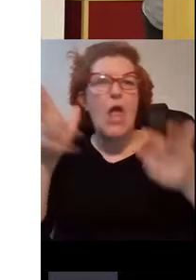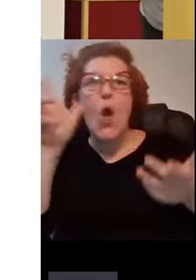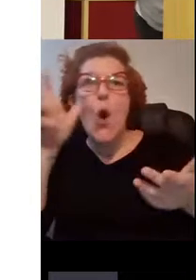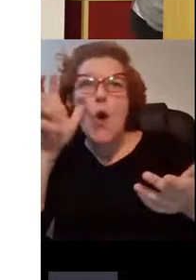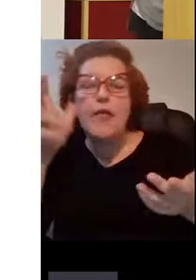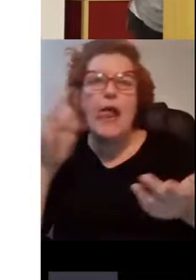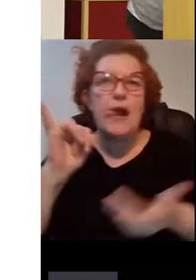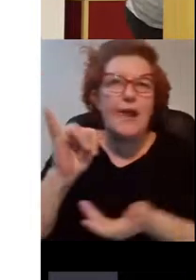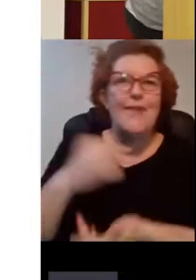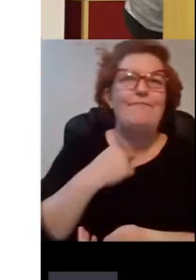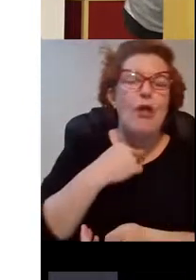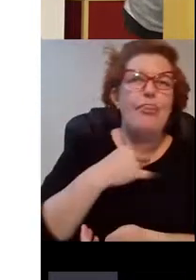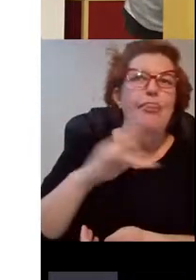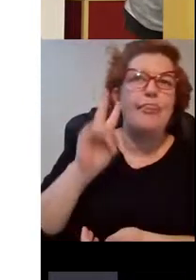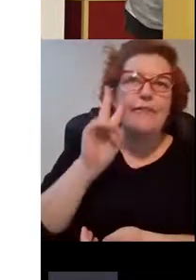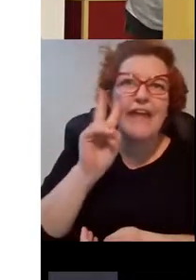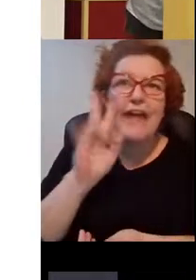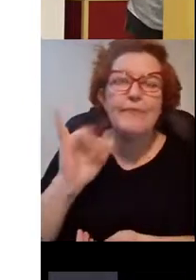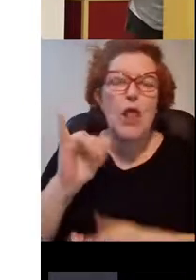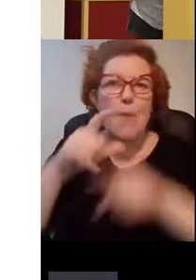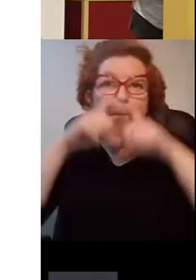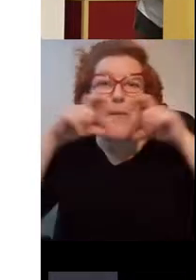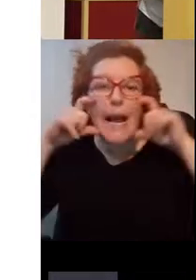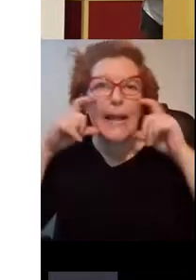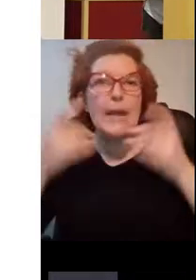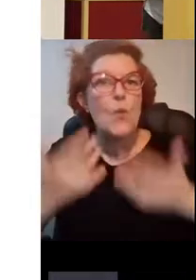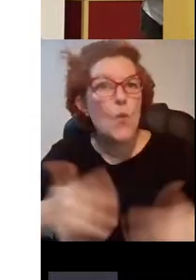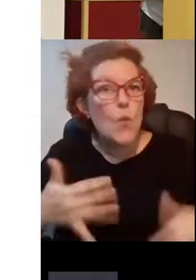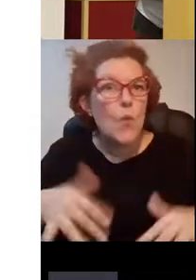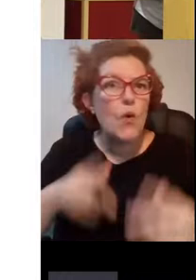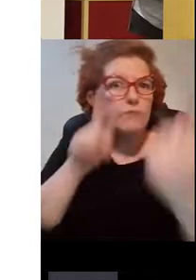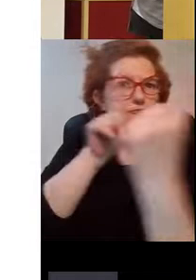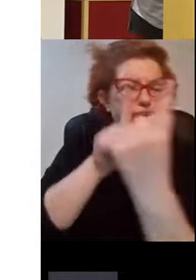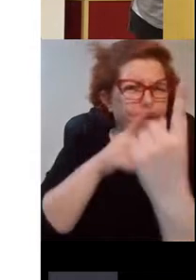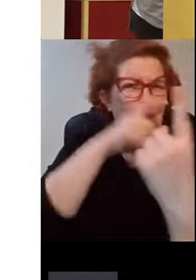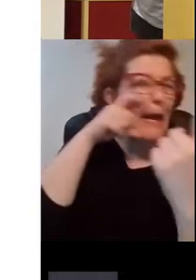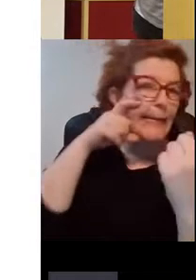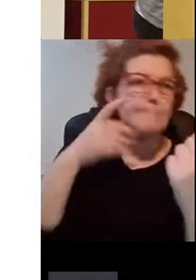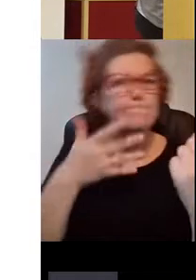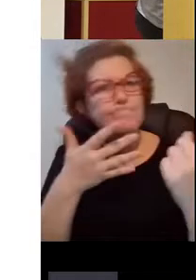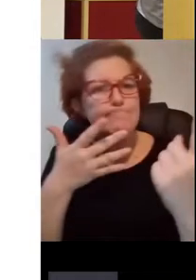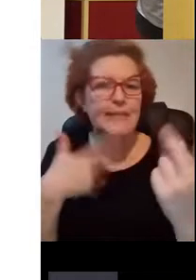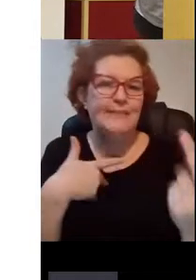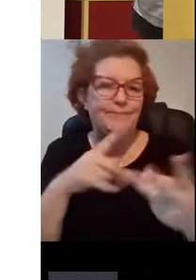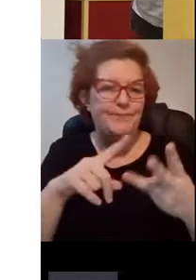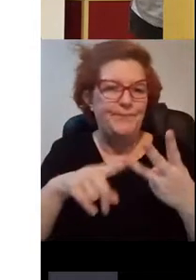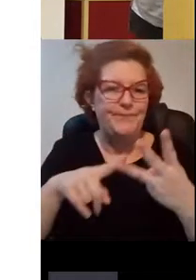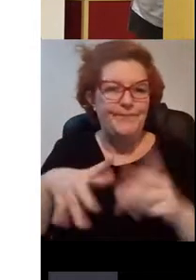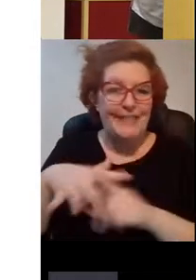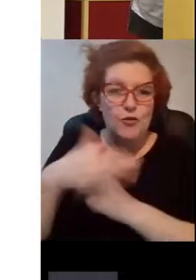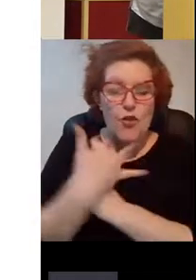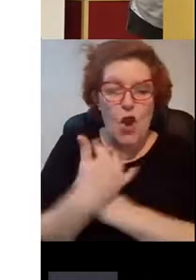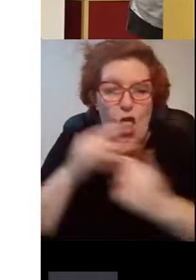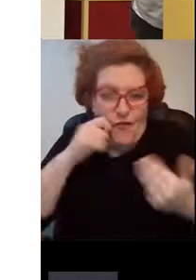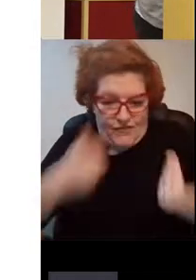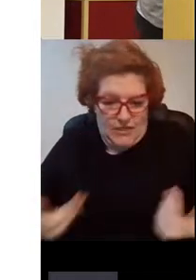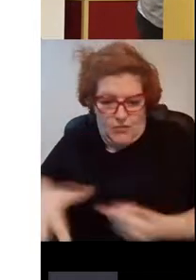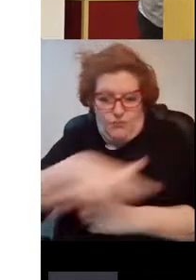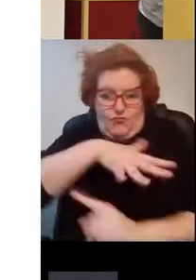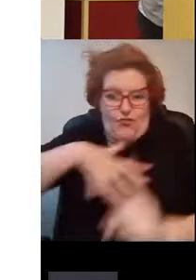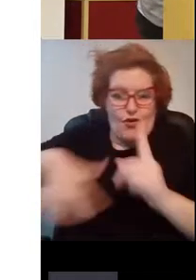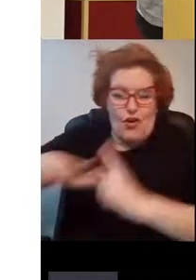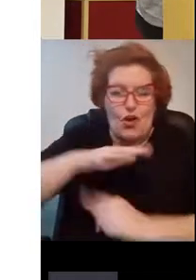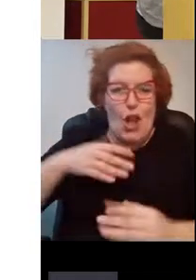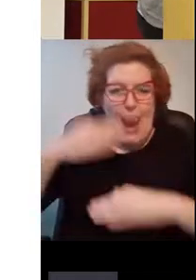ver el tema de la mascarilla en mi interlocutor. El contexto físico más limitado, claro, a la cara y al